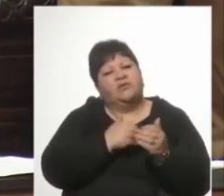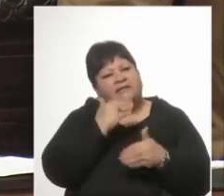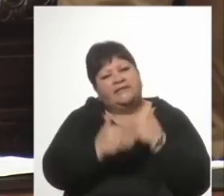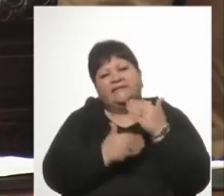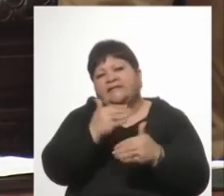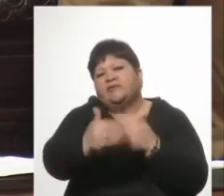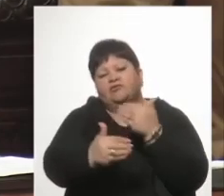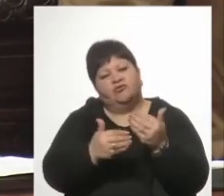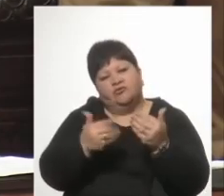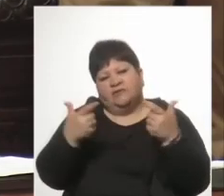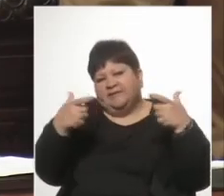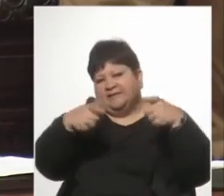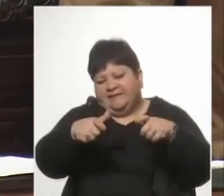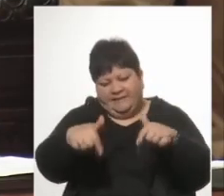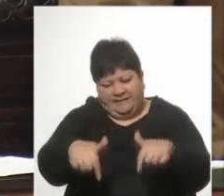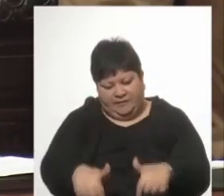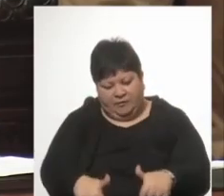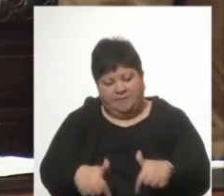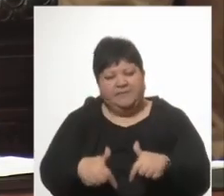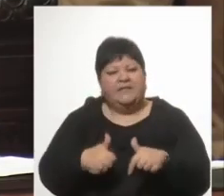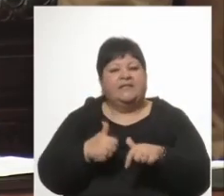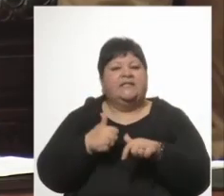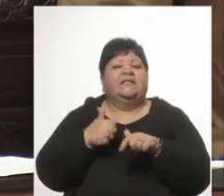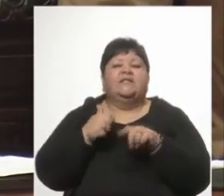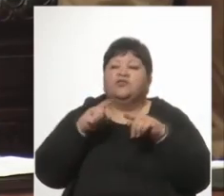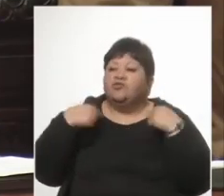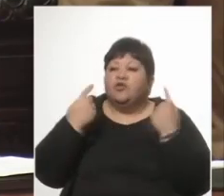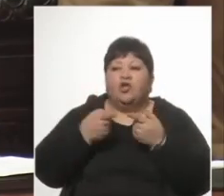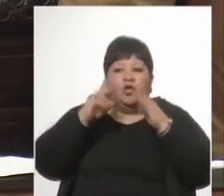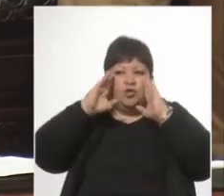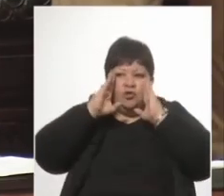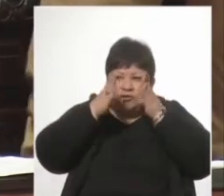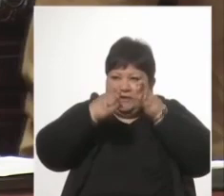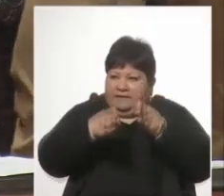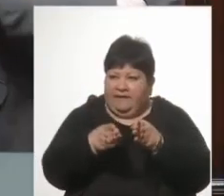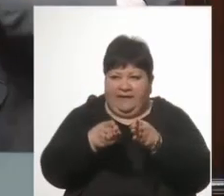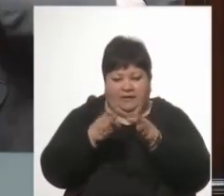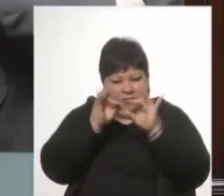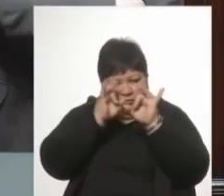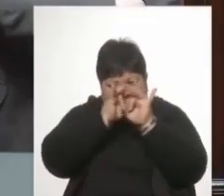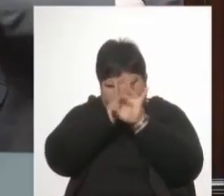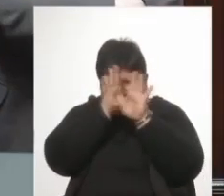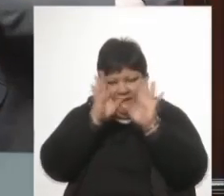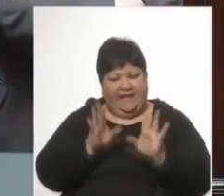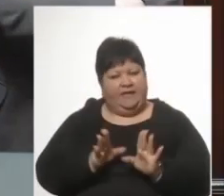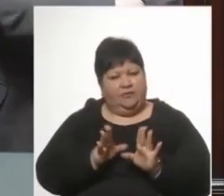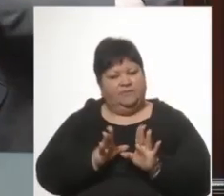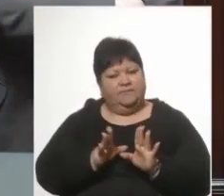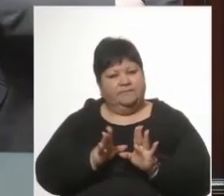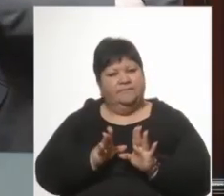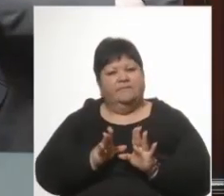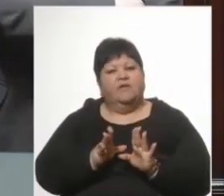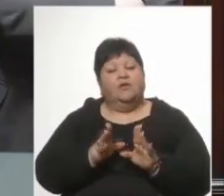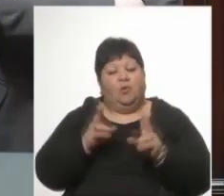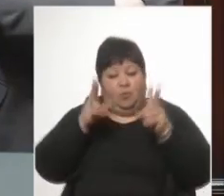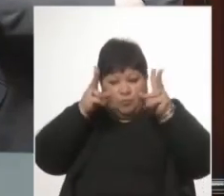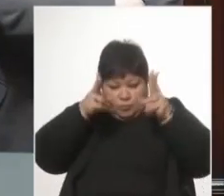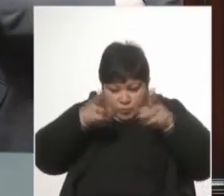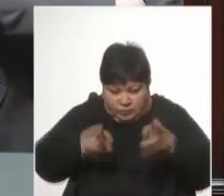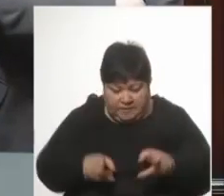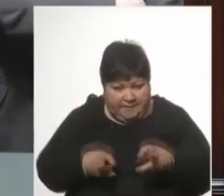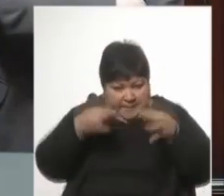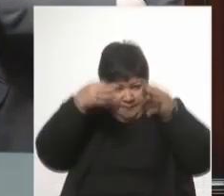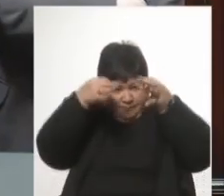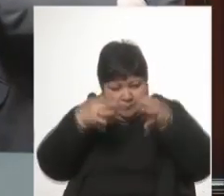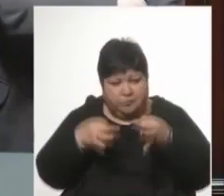esta sesión. Estamos considerando un tema bien claro que tiene que ver con un episodio puntual